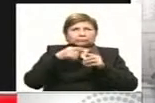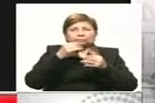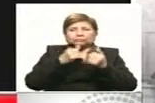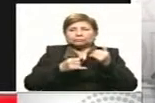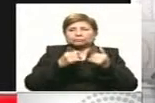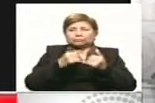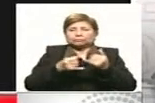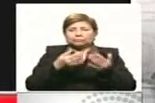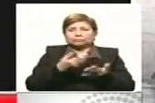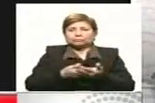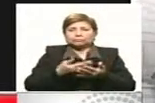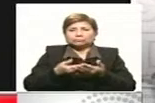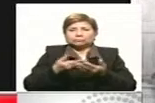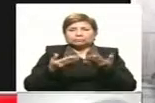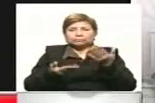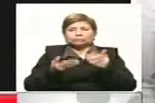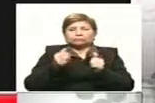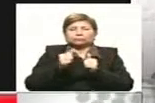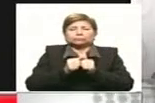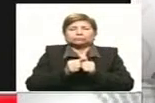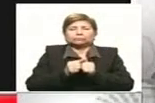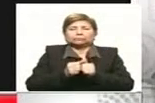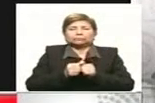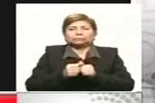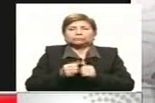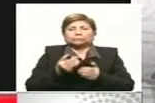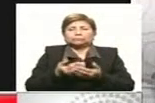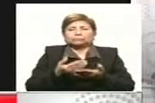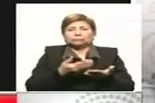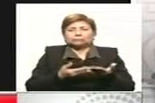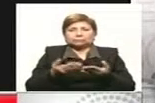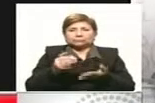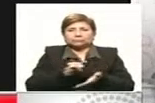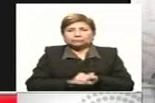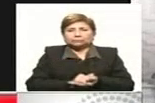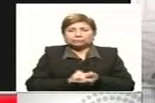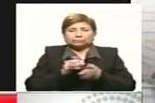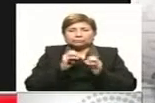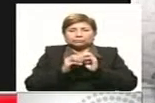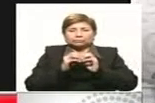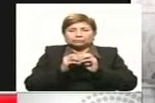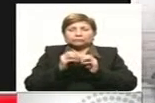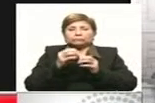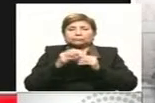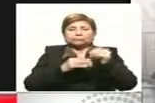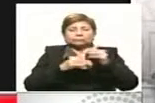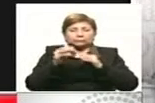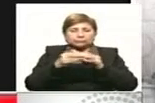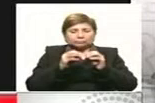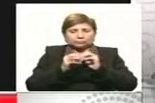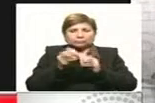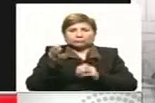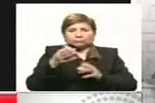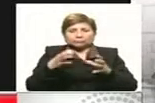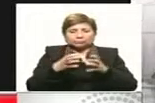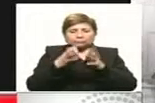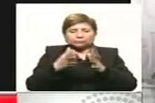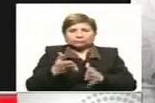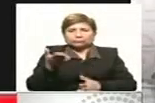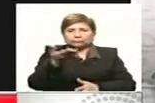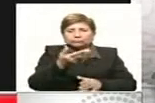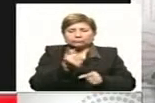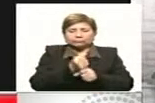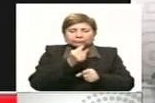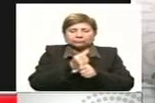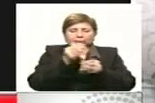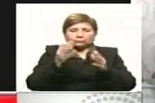señalado en innumerables ocasiones que queremos que el componente de reconstrucción, estimados congresistas, estimados funcionarios